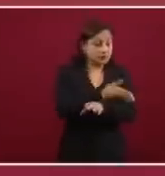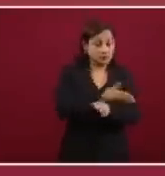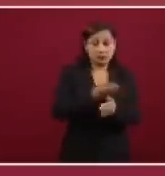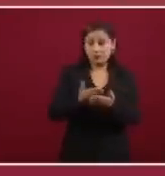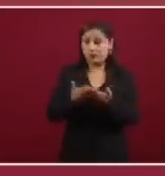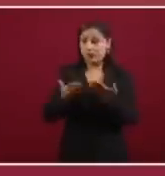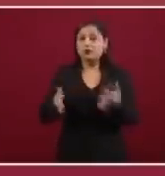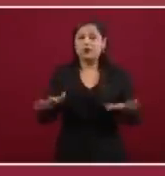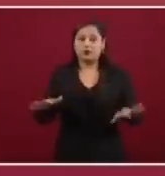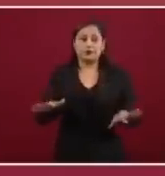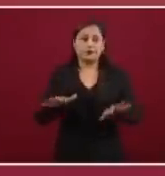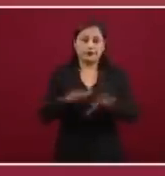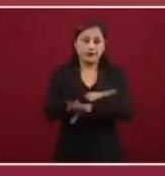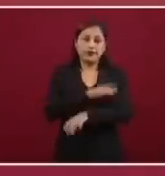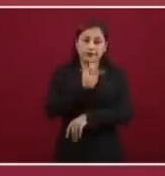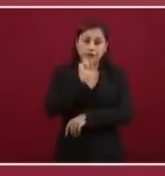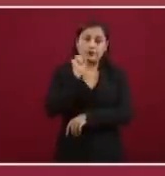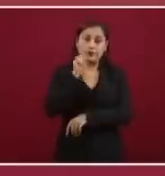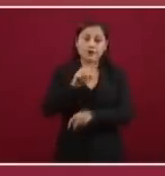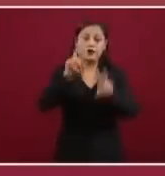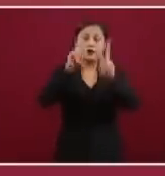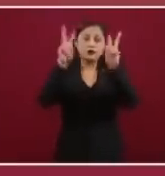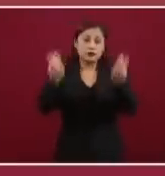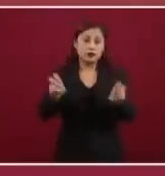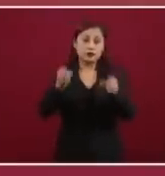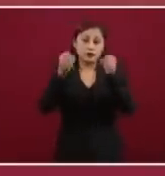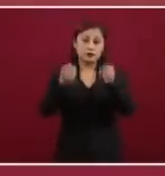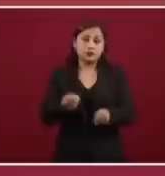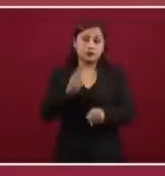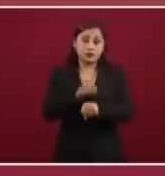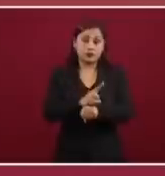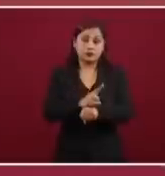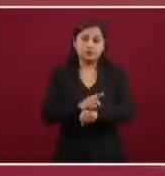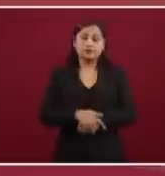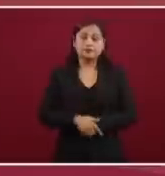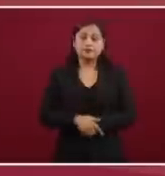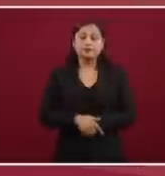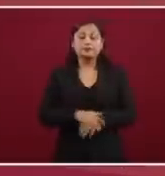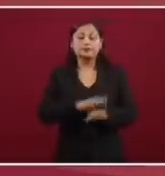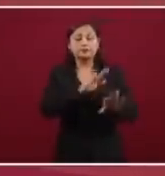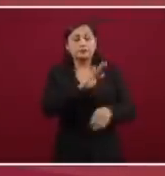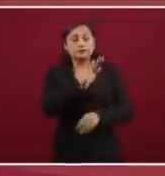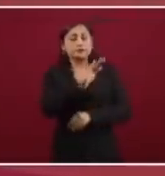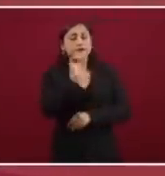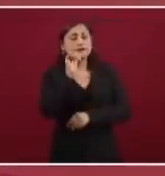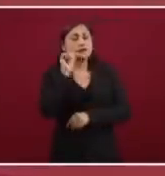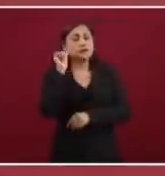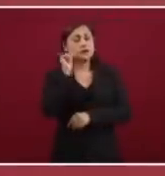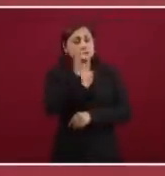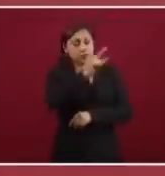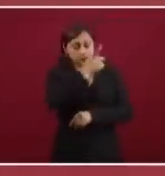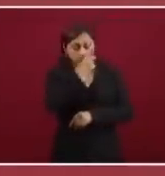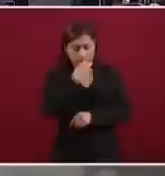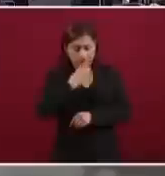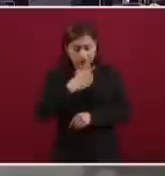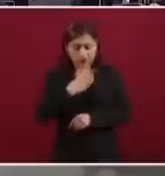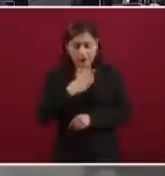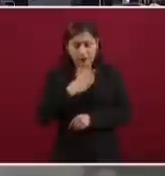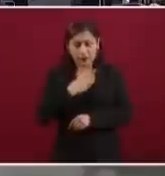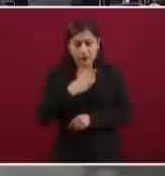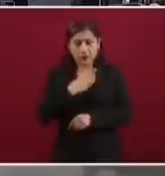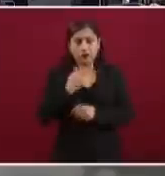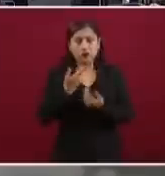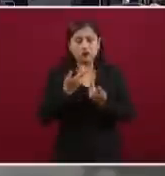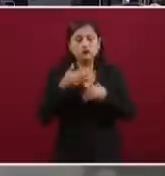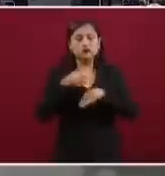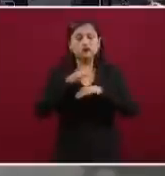en la política de seguridad. Y ayer nos explicó que el operativo, que no